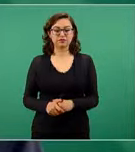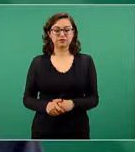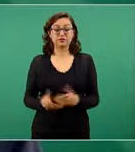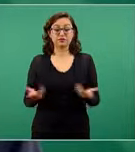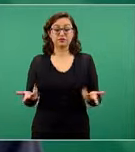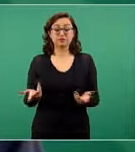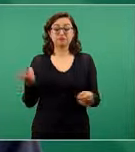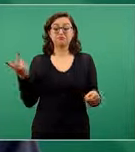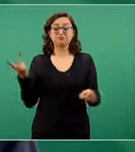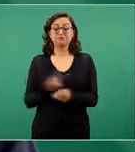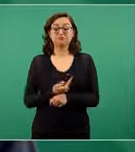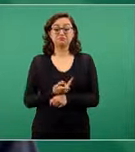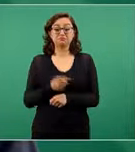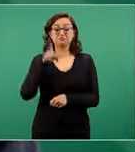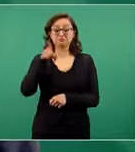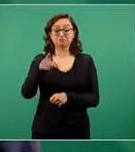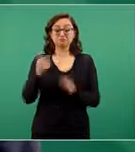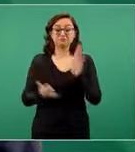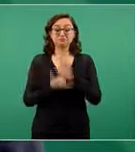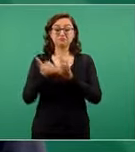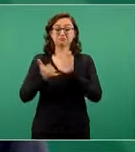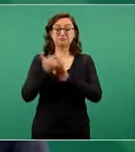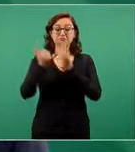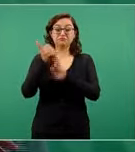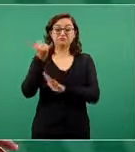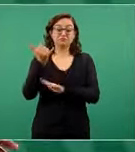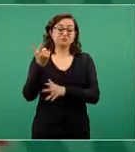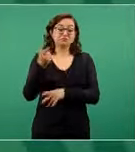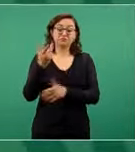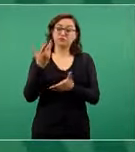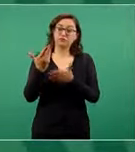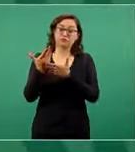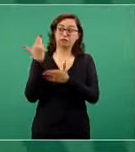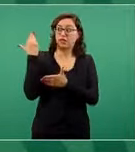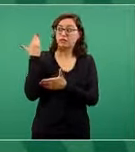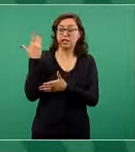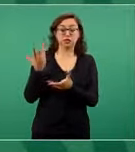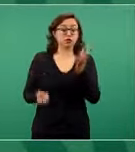se hizo hace relativamente poco.